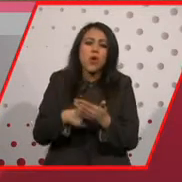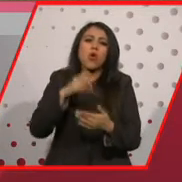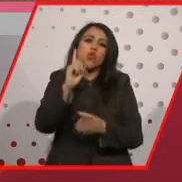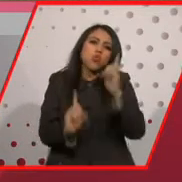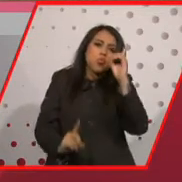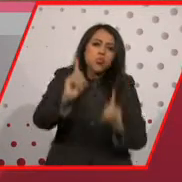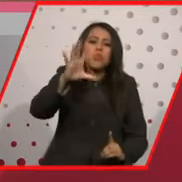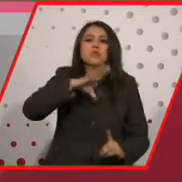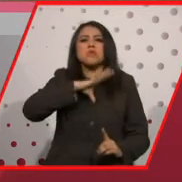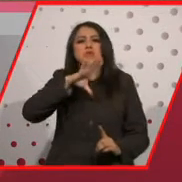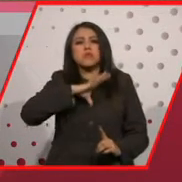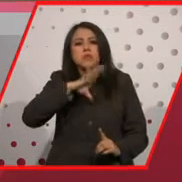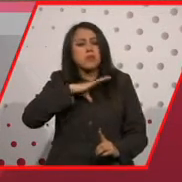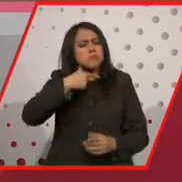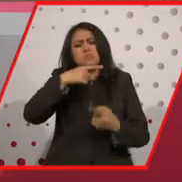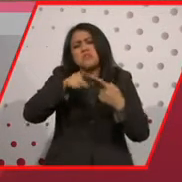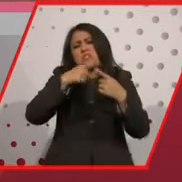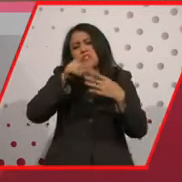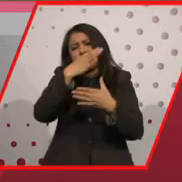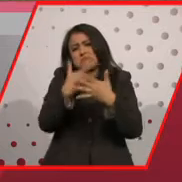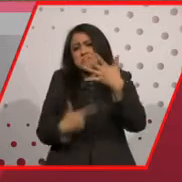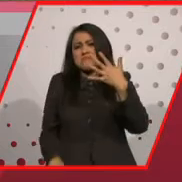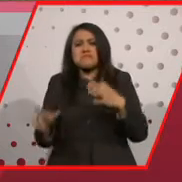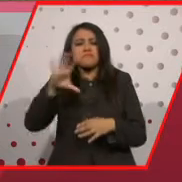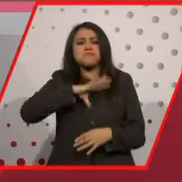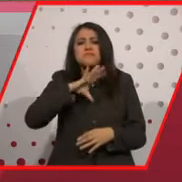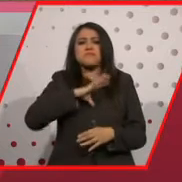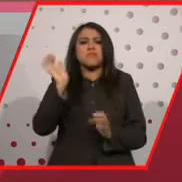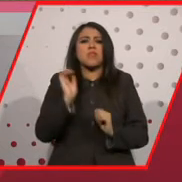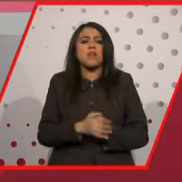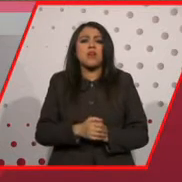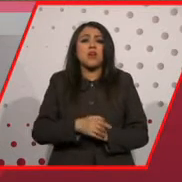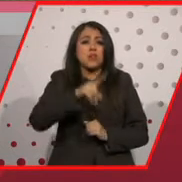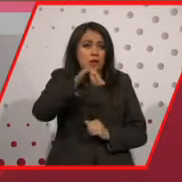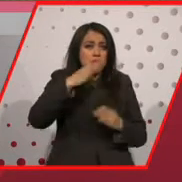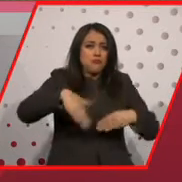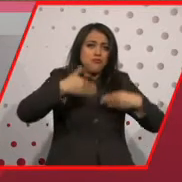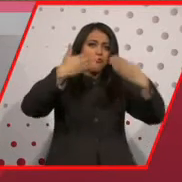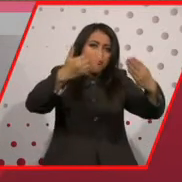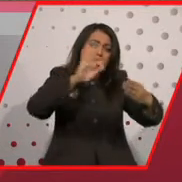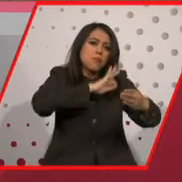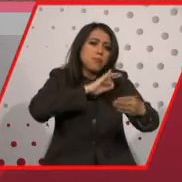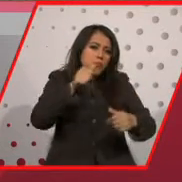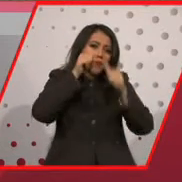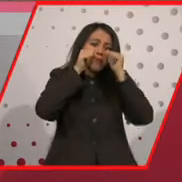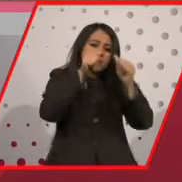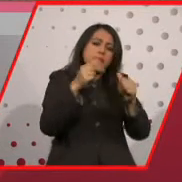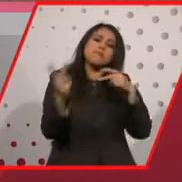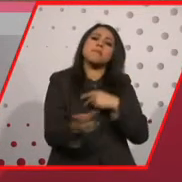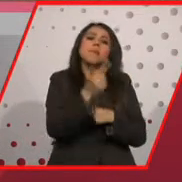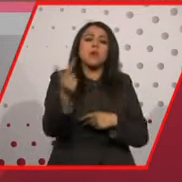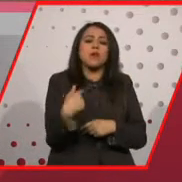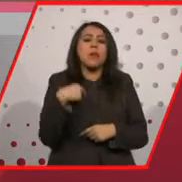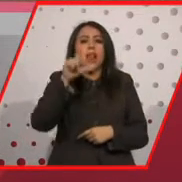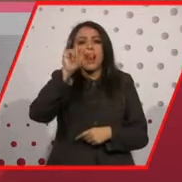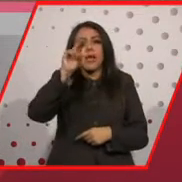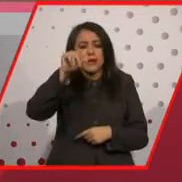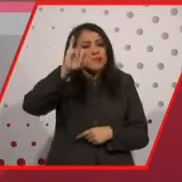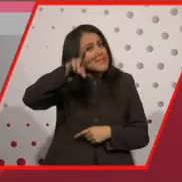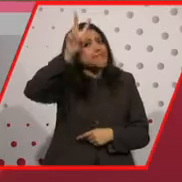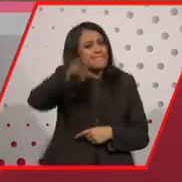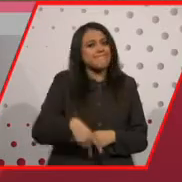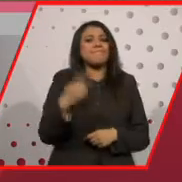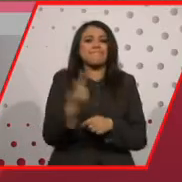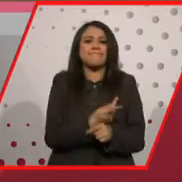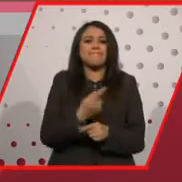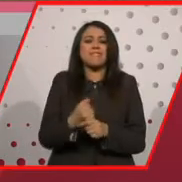servicio, no nos están dando, etc, etc, etc. Y ahí está, ahí afuera también veo a Lina. Lina. Señor Garralda, efectivamente, me encuentro